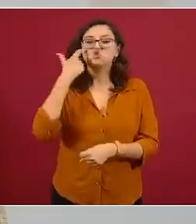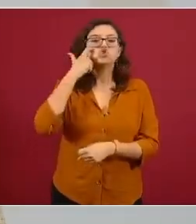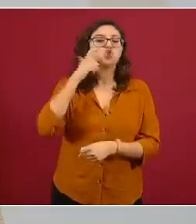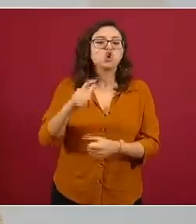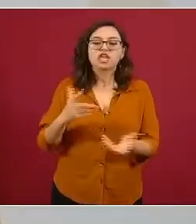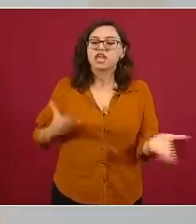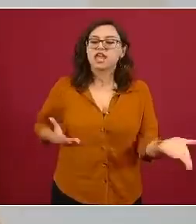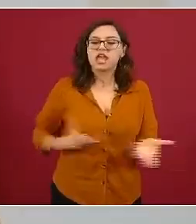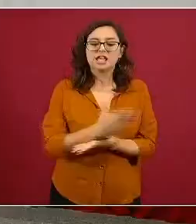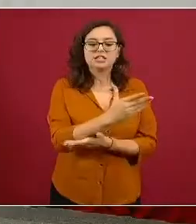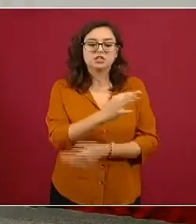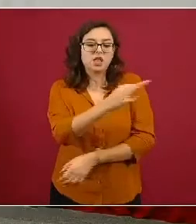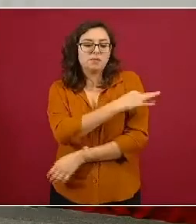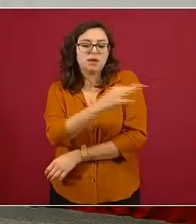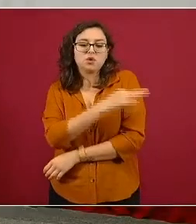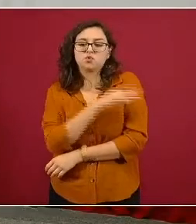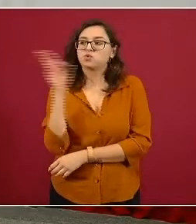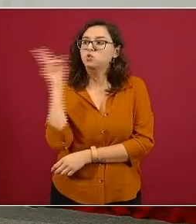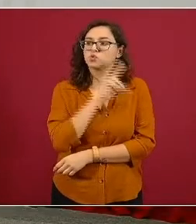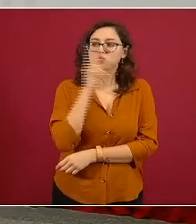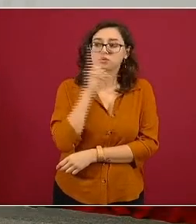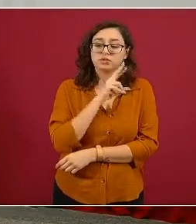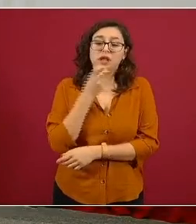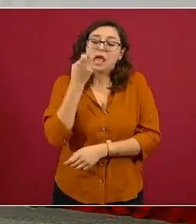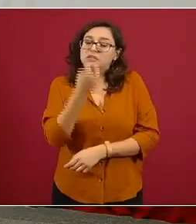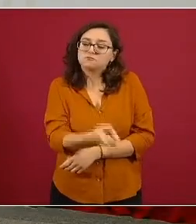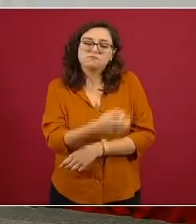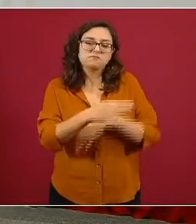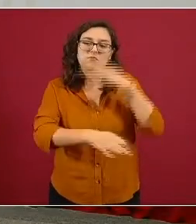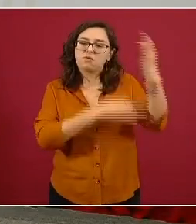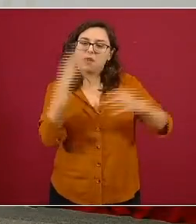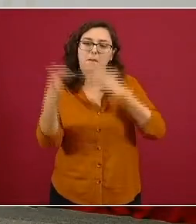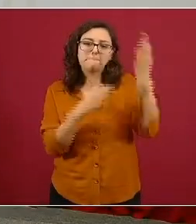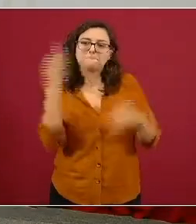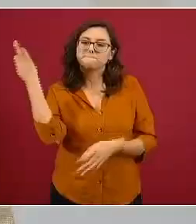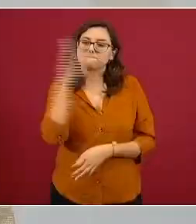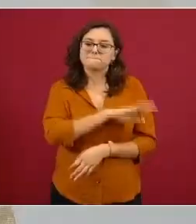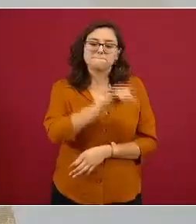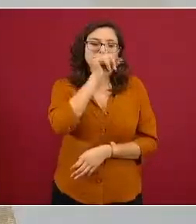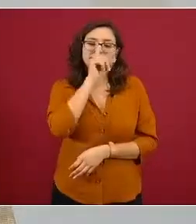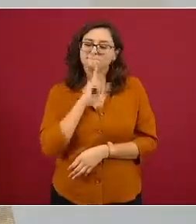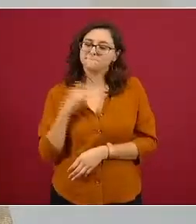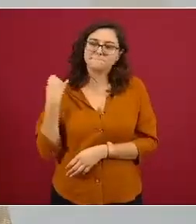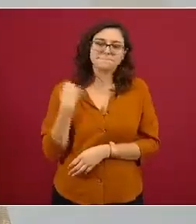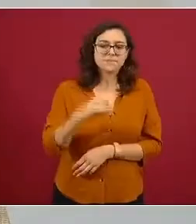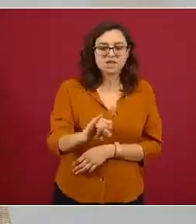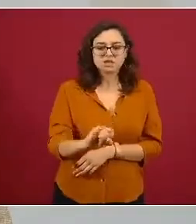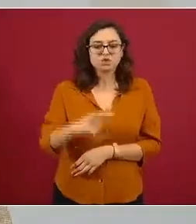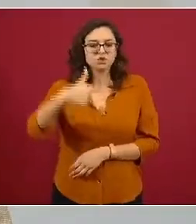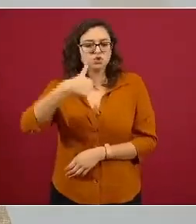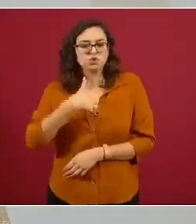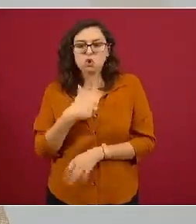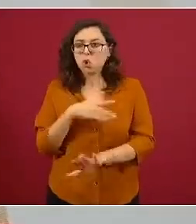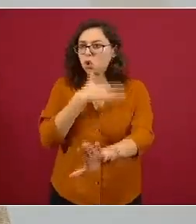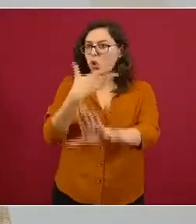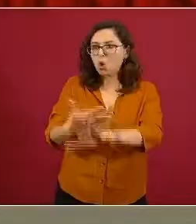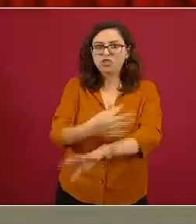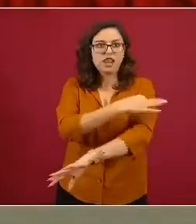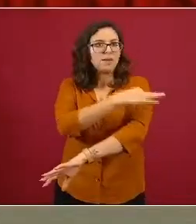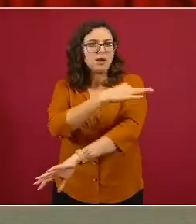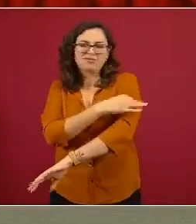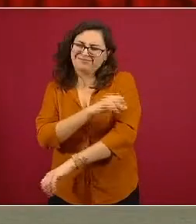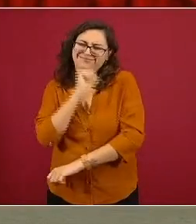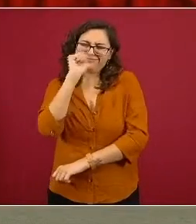la vacuna rusa. Esto es parte de la infodemia, definitivamente es una mentira, es un absurdo. No tengo prejuicio en contra de vacuna